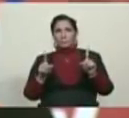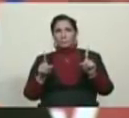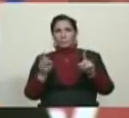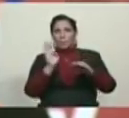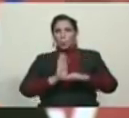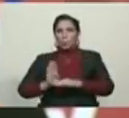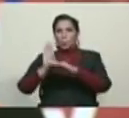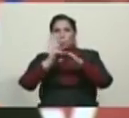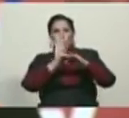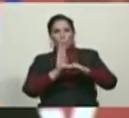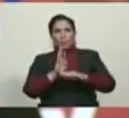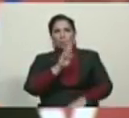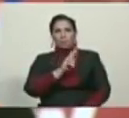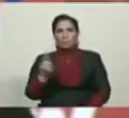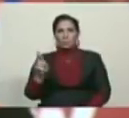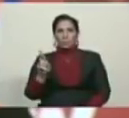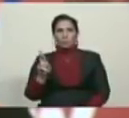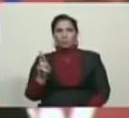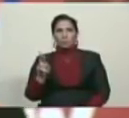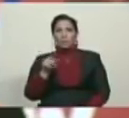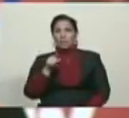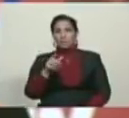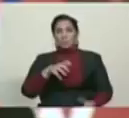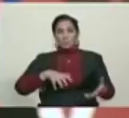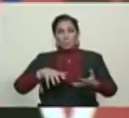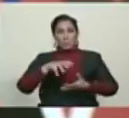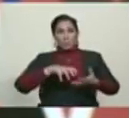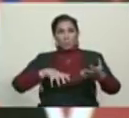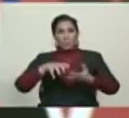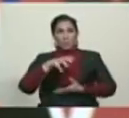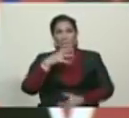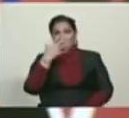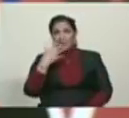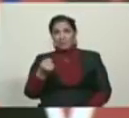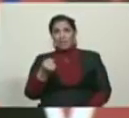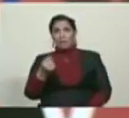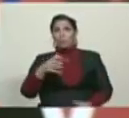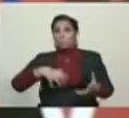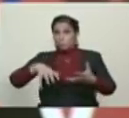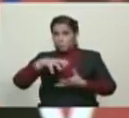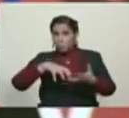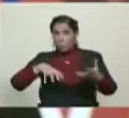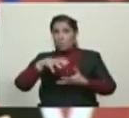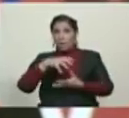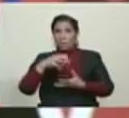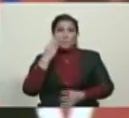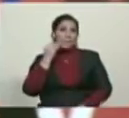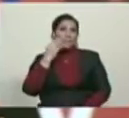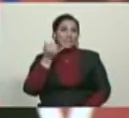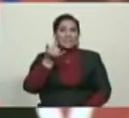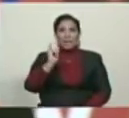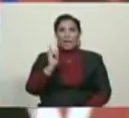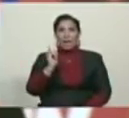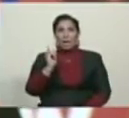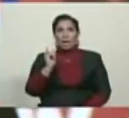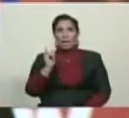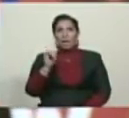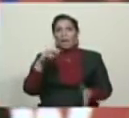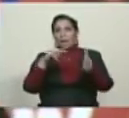resguardar a la República de esta situación, entendiendo la gravedad y además la experiencia que existe, por ejemplo, en